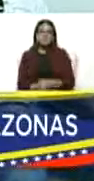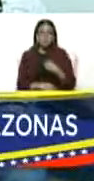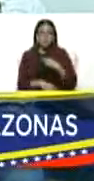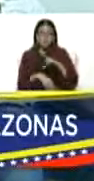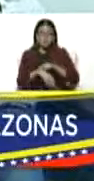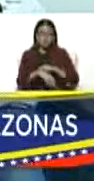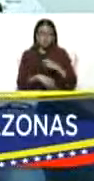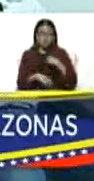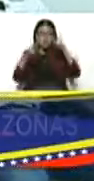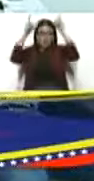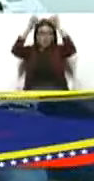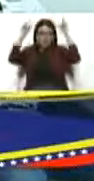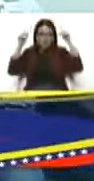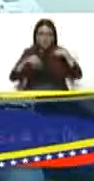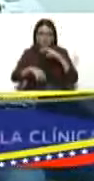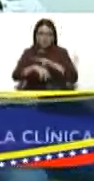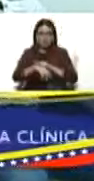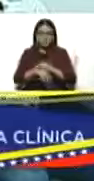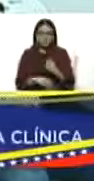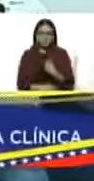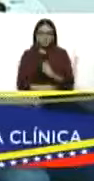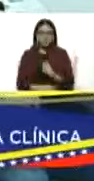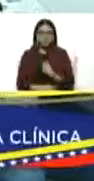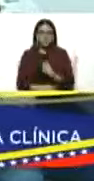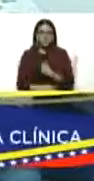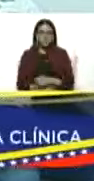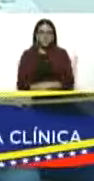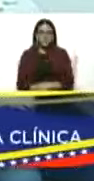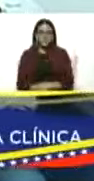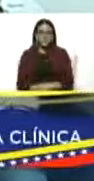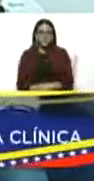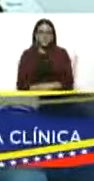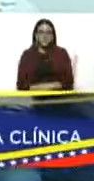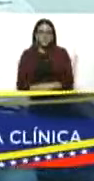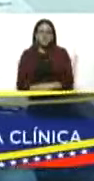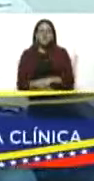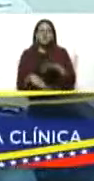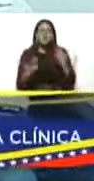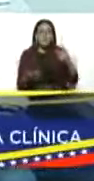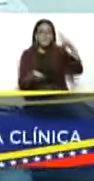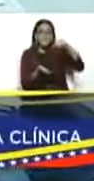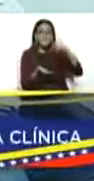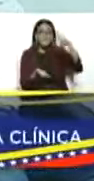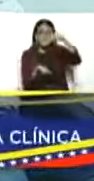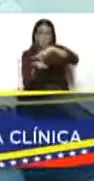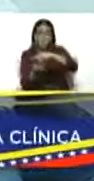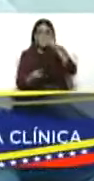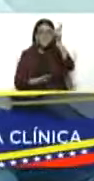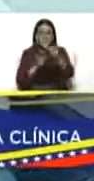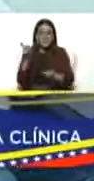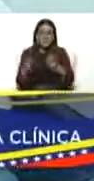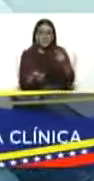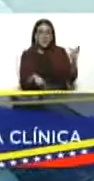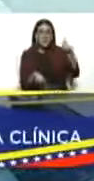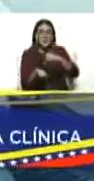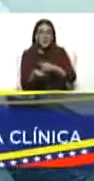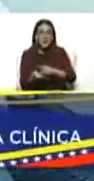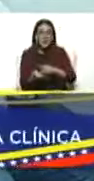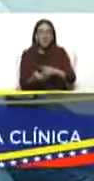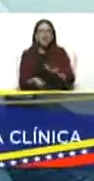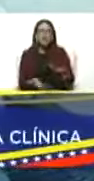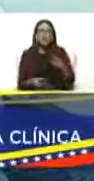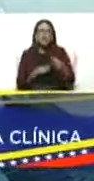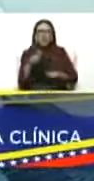enfermería. Los fármacos, bueno, de los pacientes con quimio, mayormente son el Plaquitacer, que